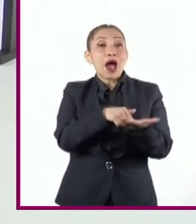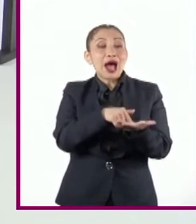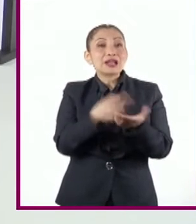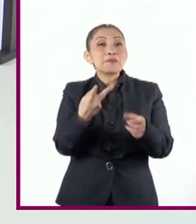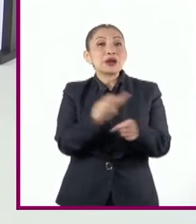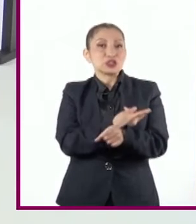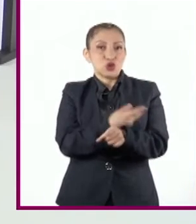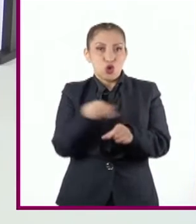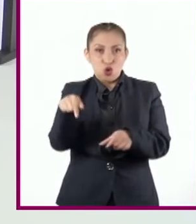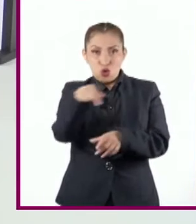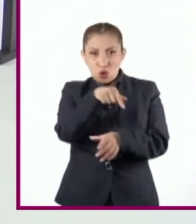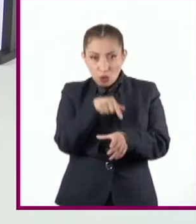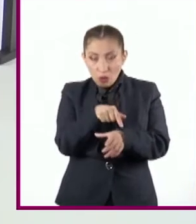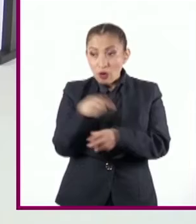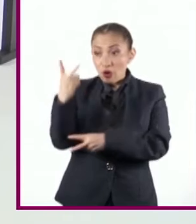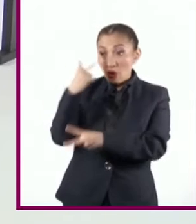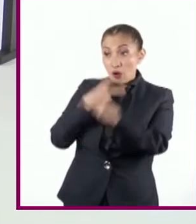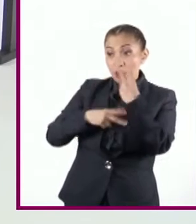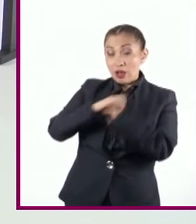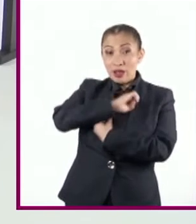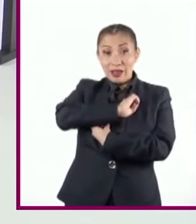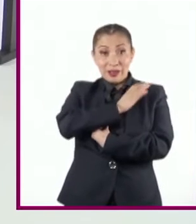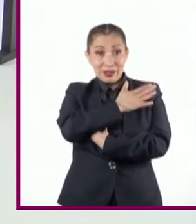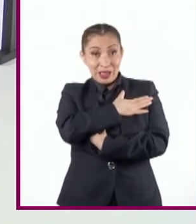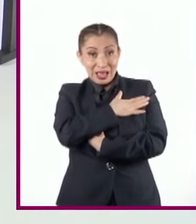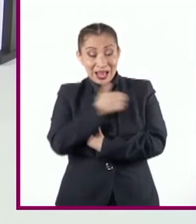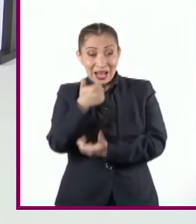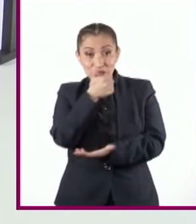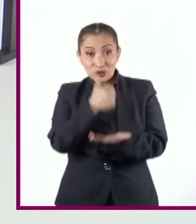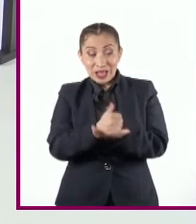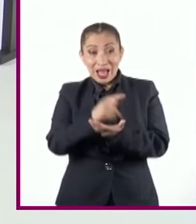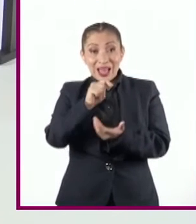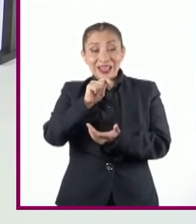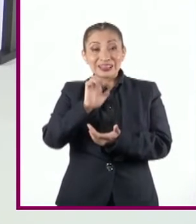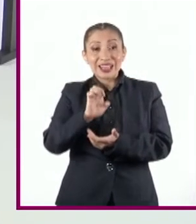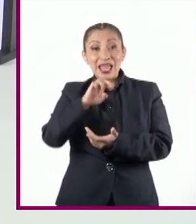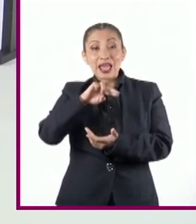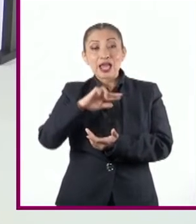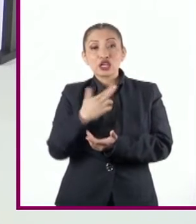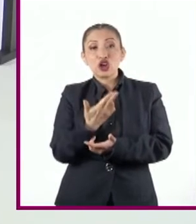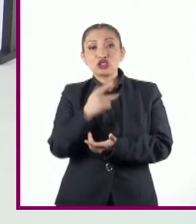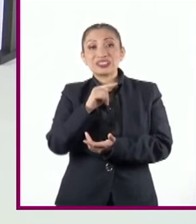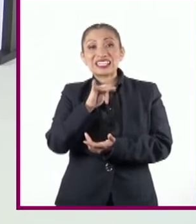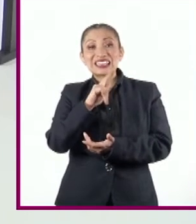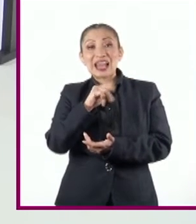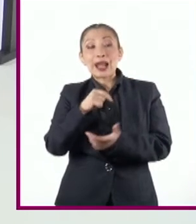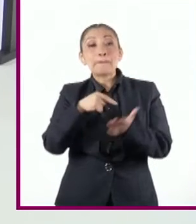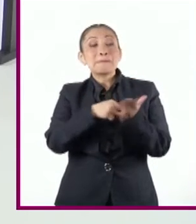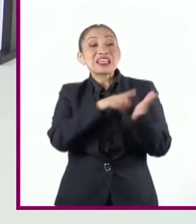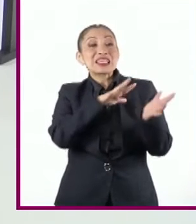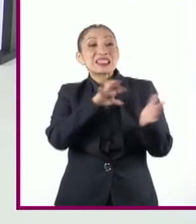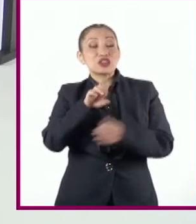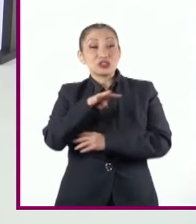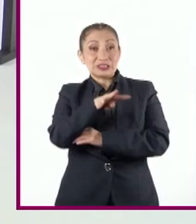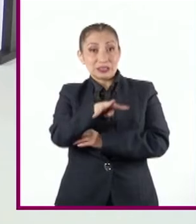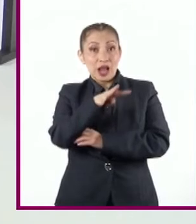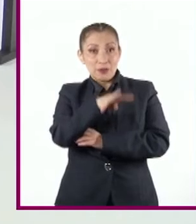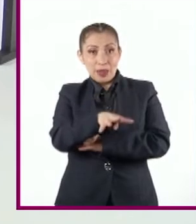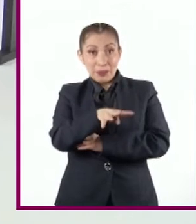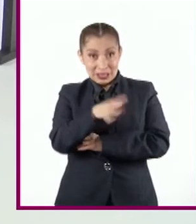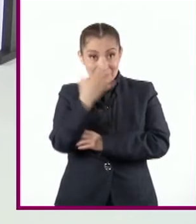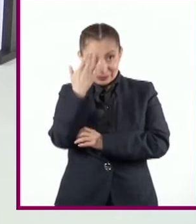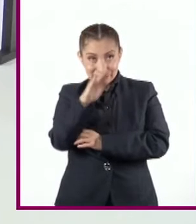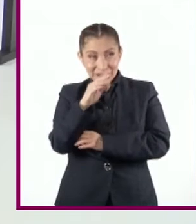hecho. La llegada de los españoles a la ciudad de Tenochtitlan en 1519, ¿los